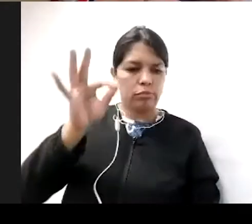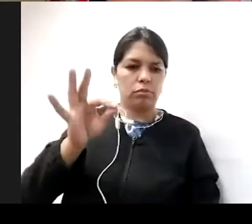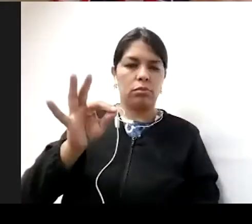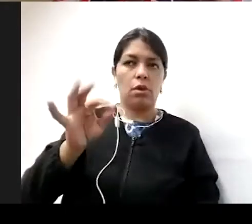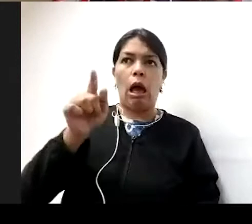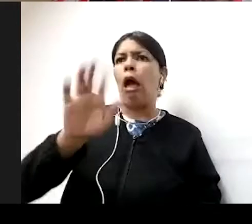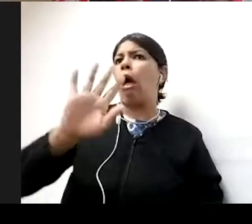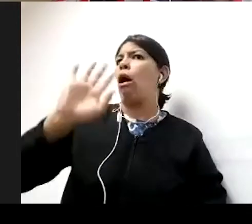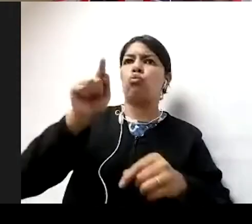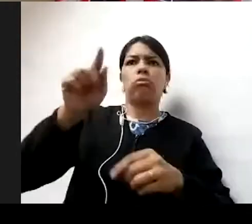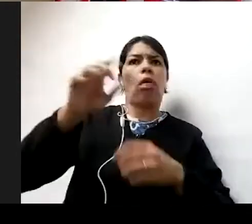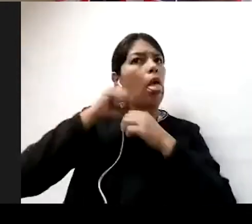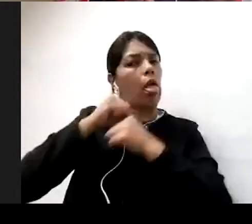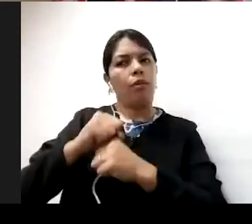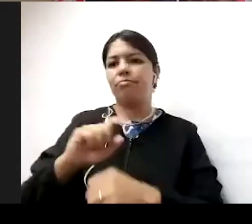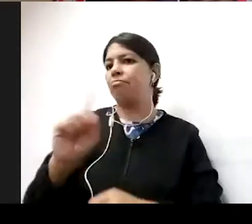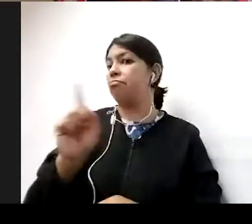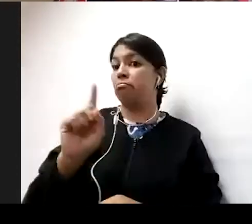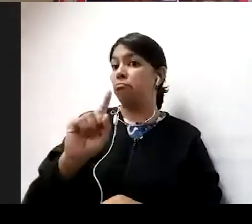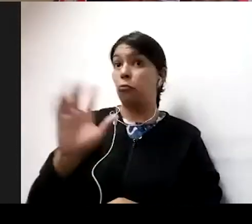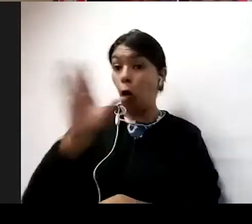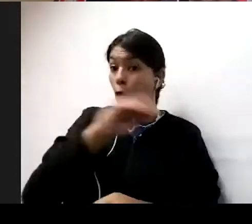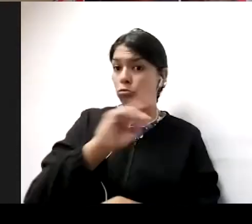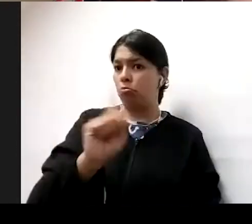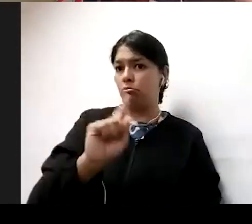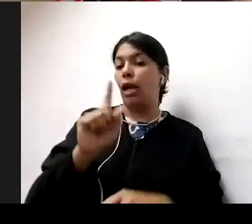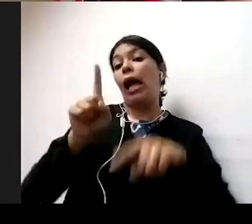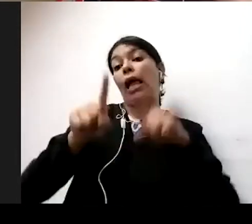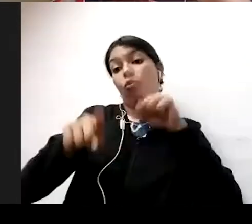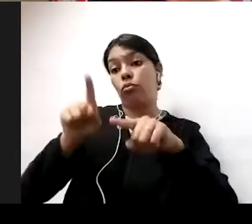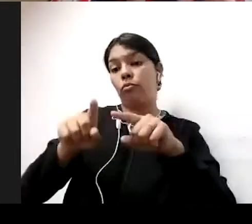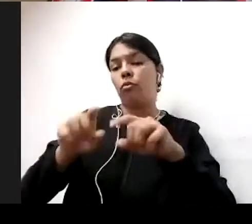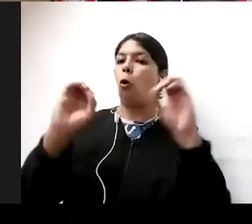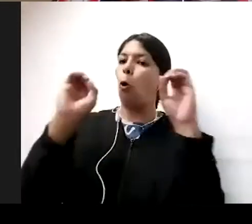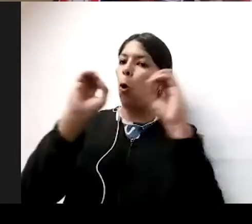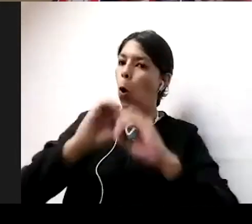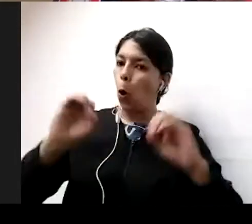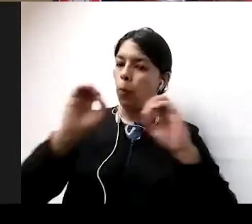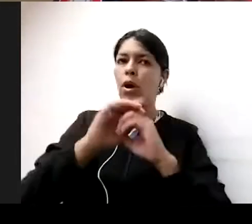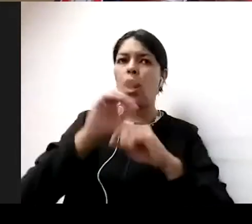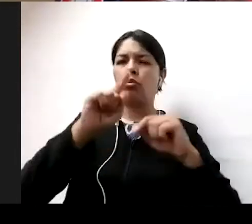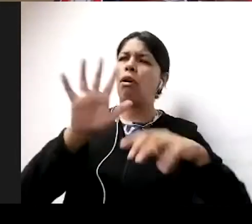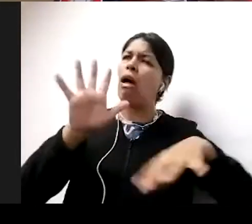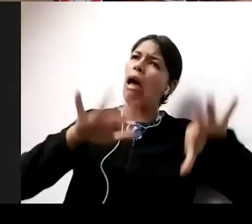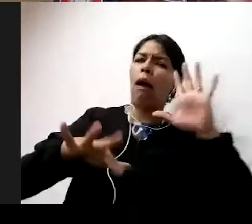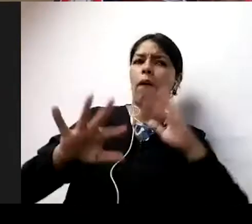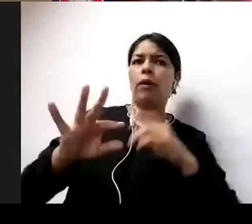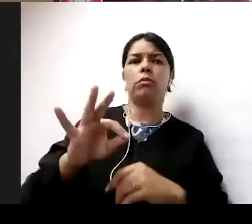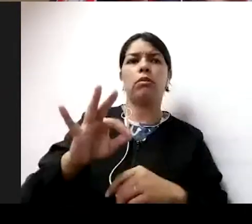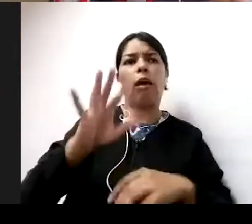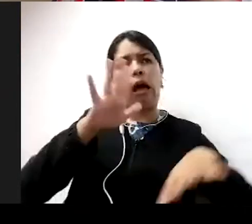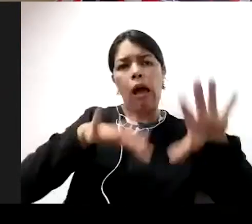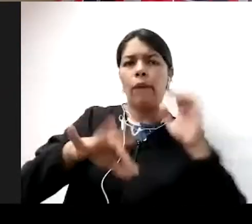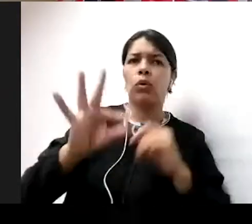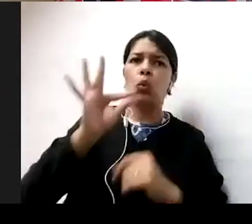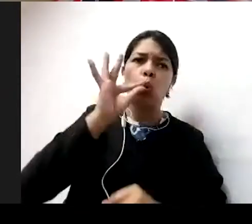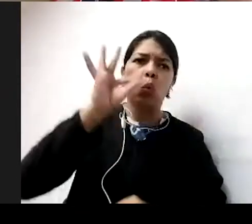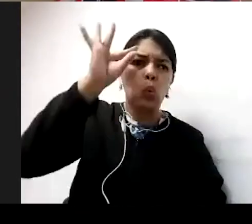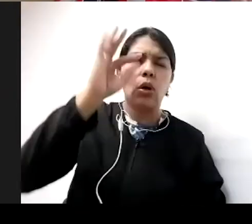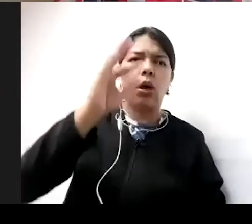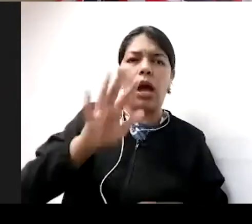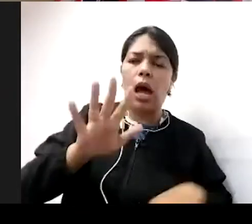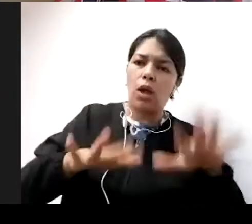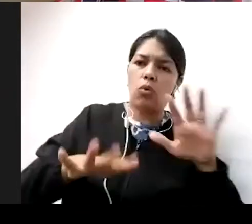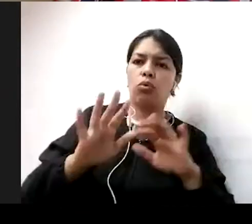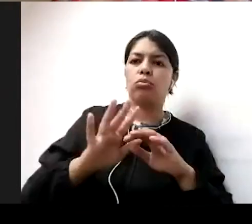que no haya una dependencia es inofensivo. Hay tres tipos básicos de consumo. El primero es el uso,